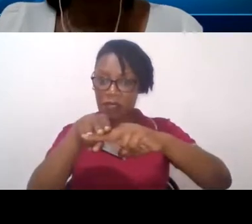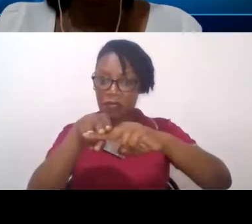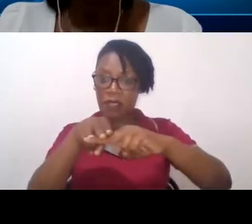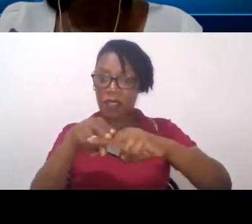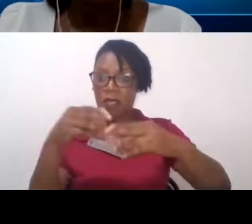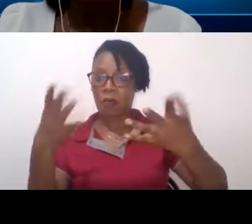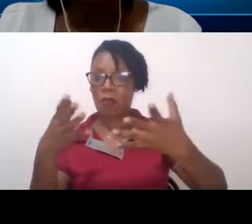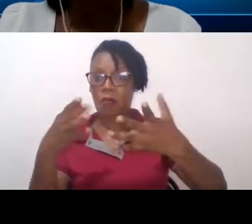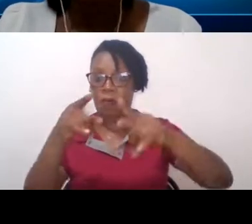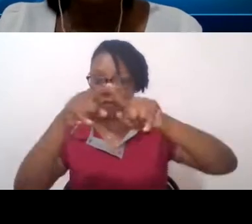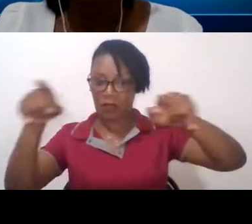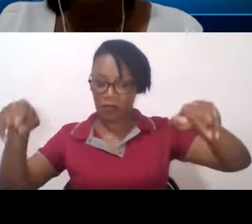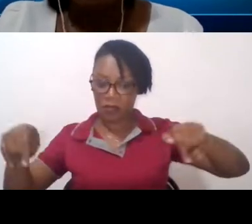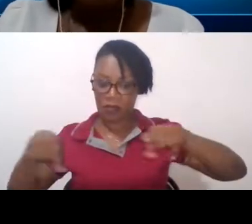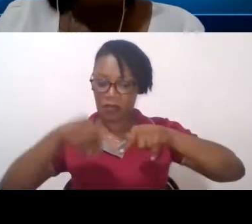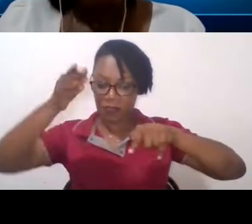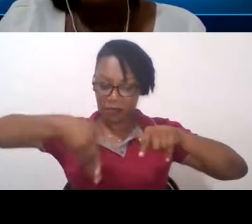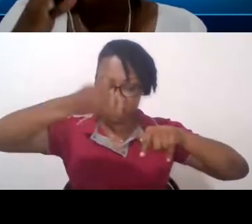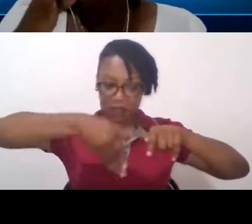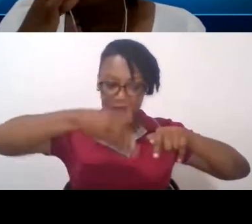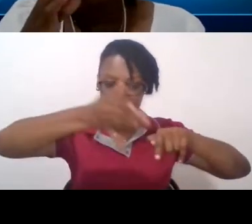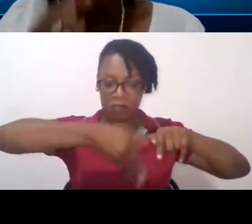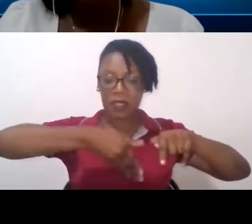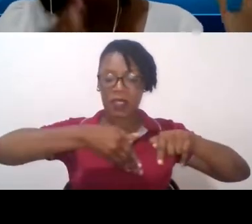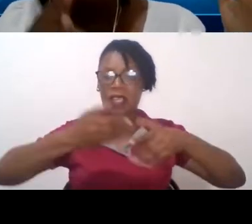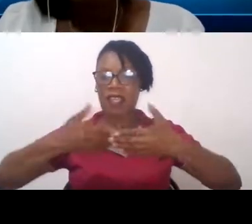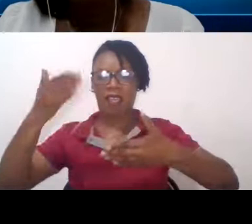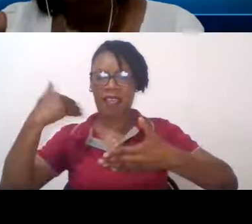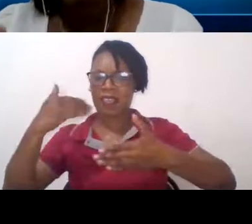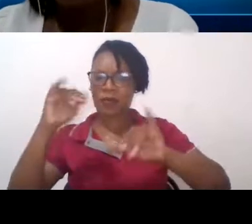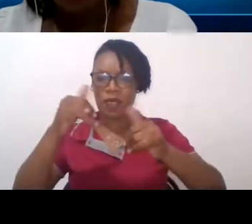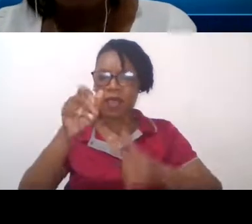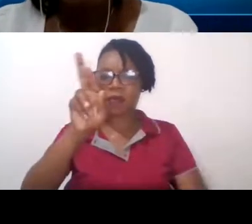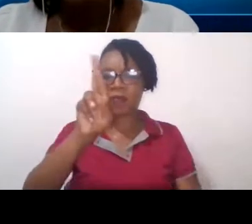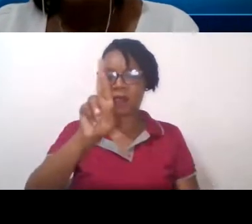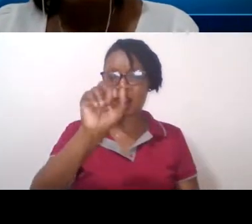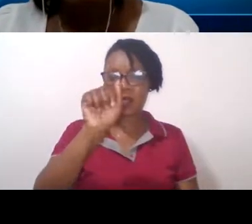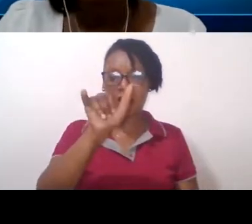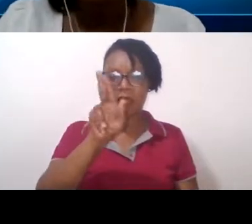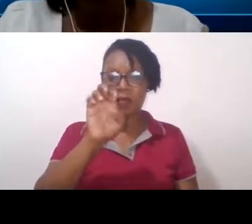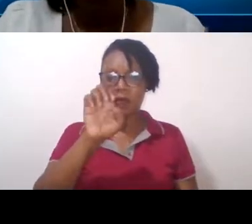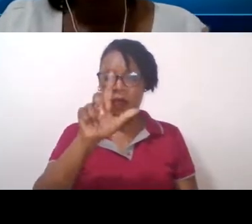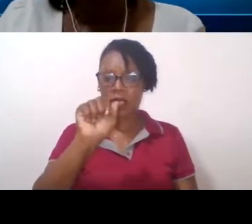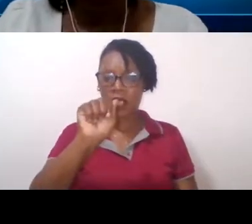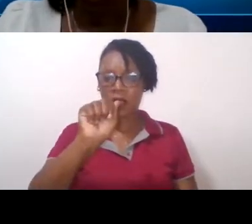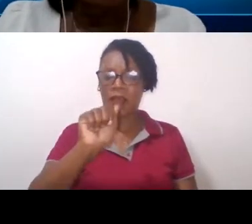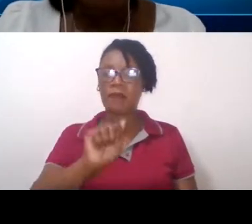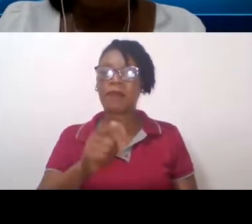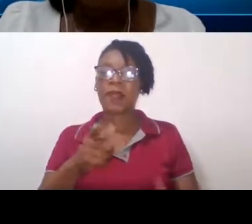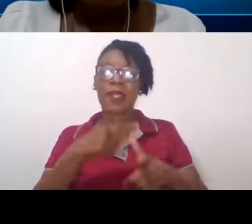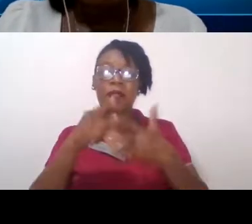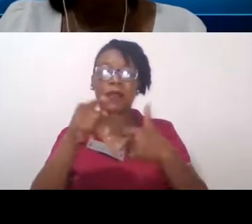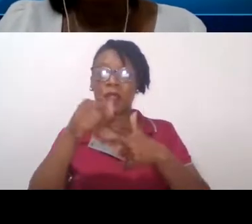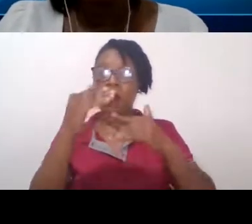juego Rayuela que jugábamos antes, pero donde ustedes van a colocarlo como por etapas. La primera etapa es lo que